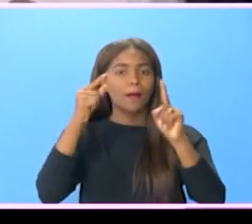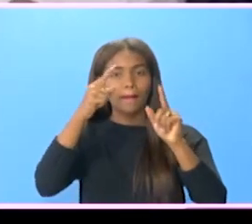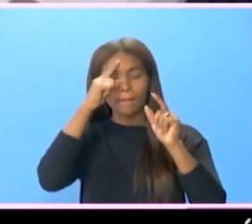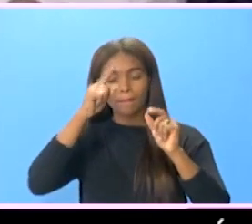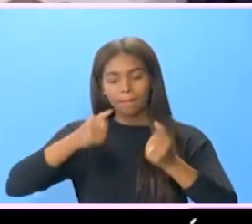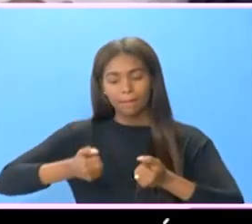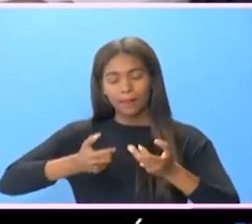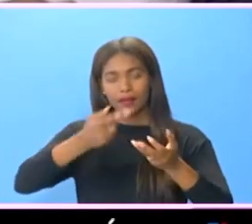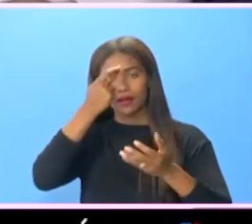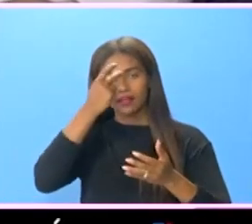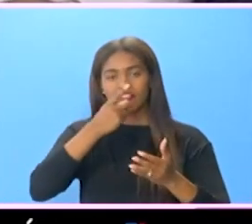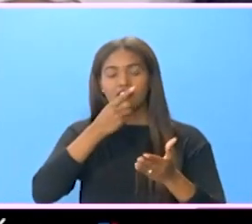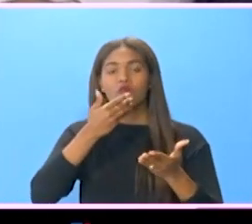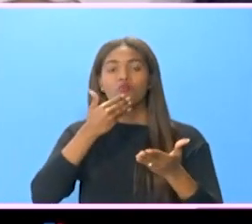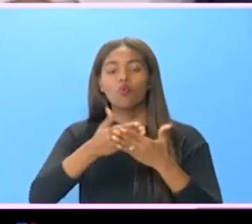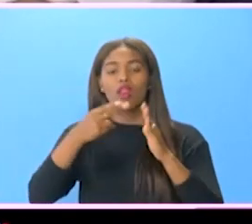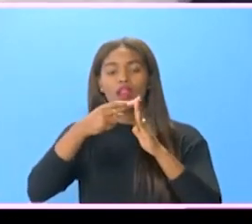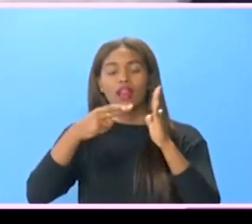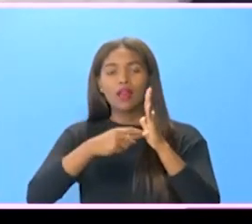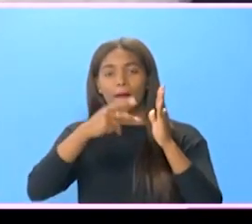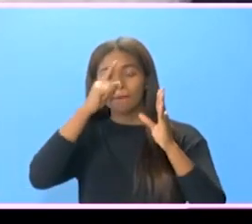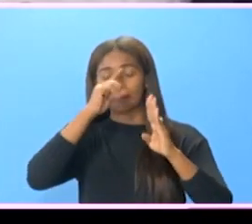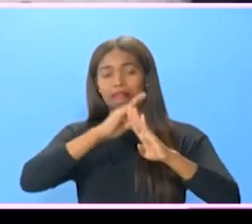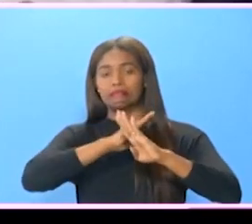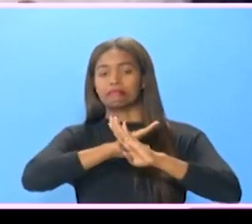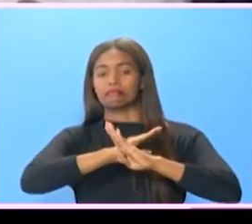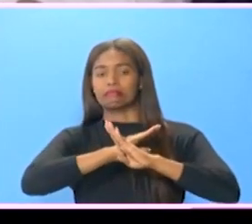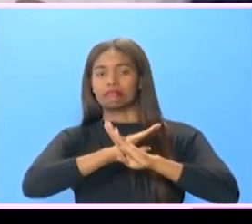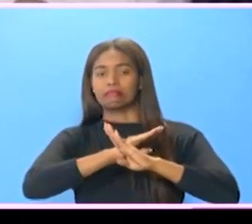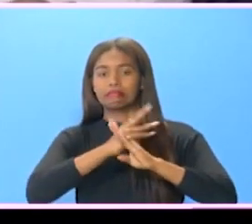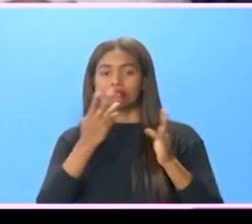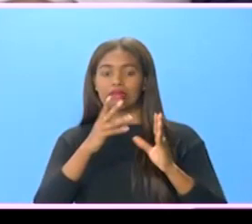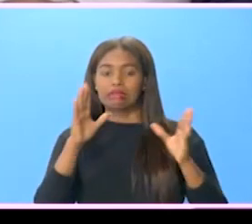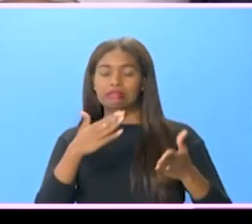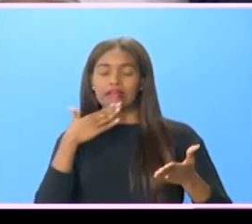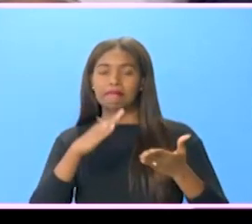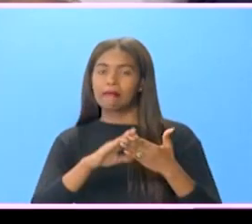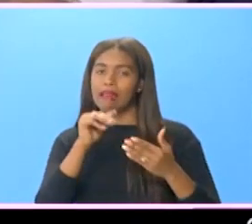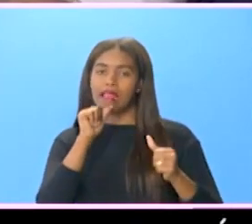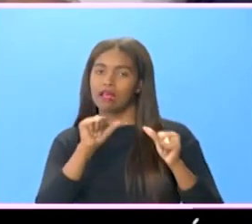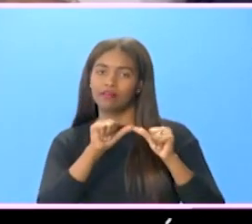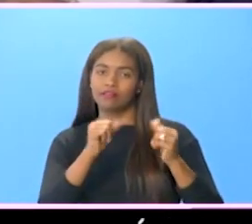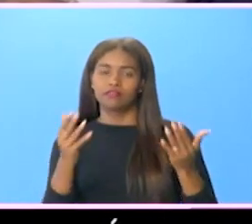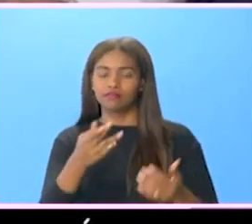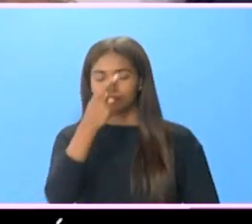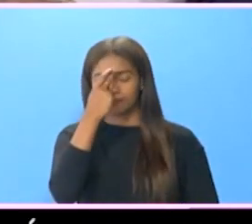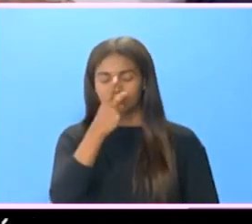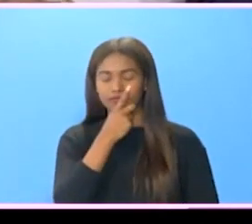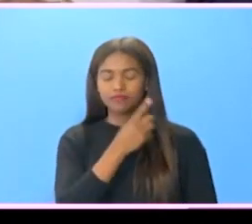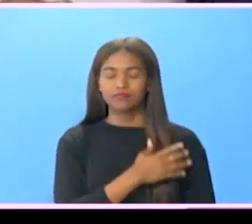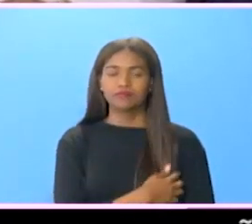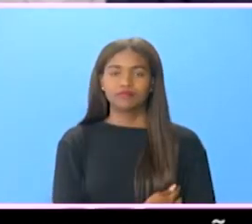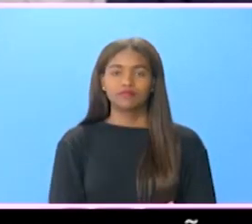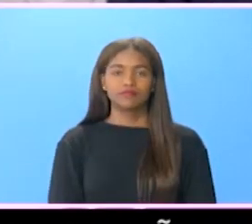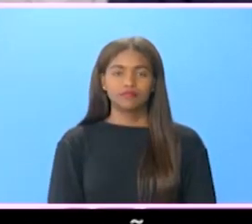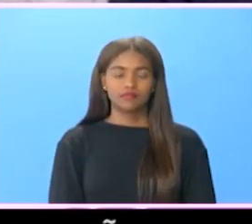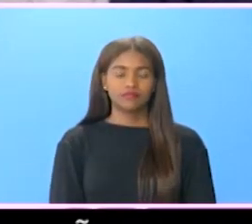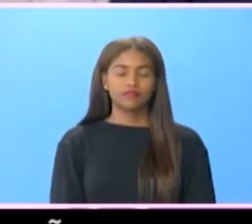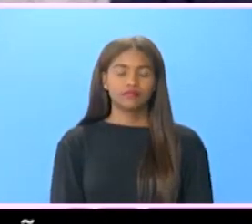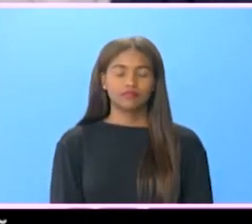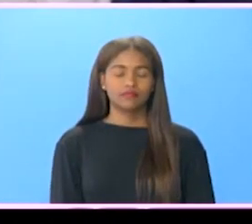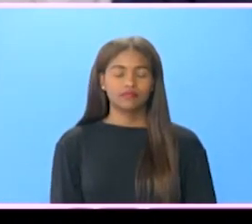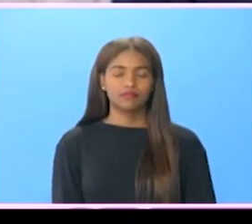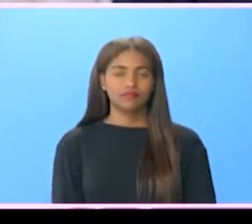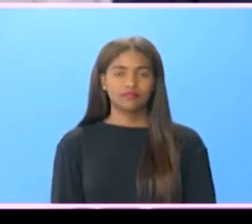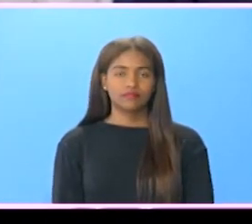dote al país de una norma para combatir y desincentivar el crimen organizado en República Dominicana. La dirección ejecutiva